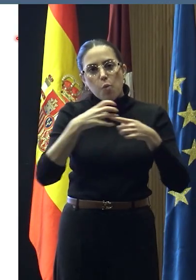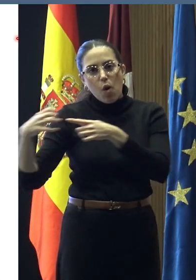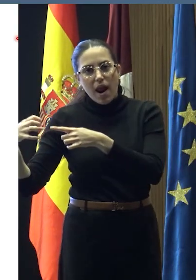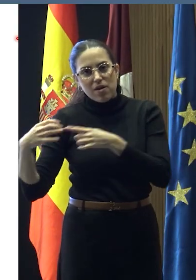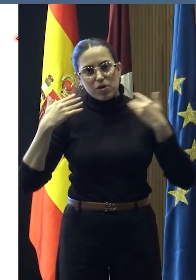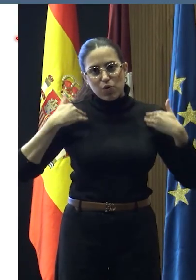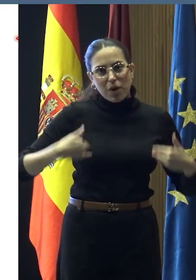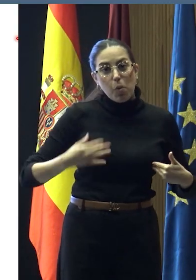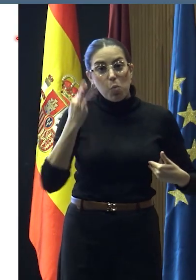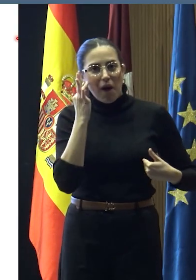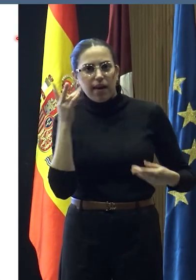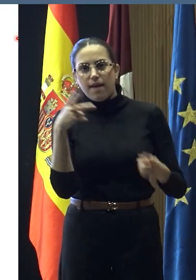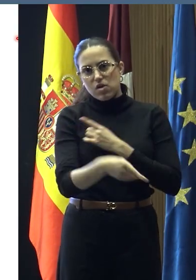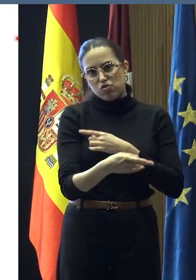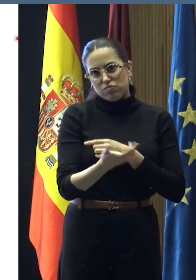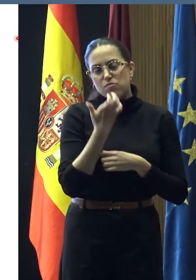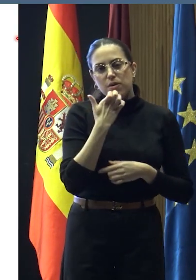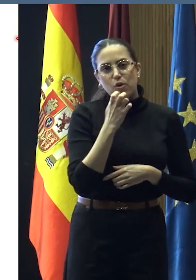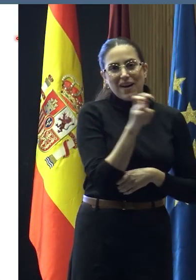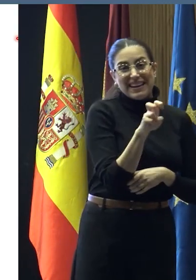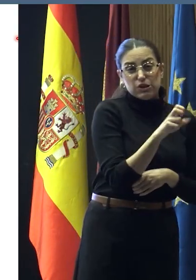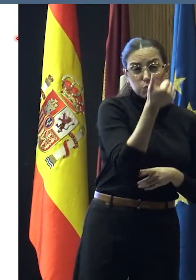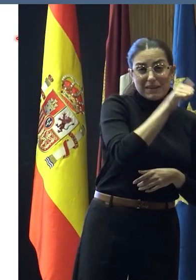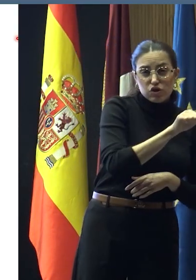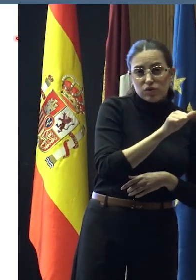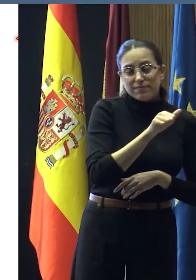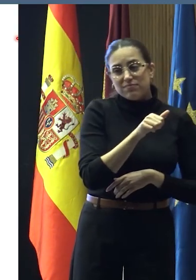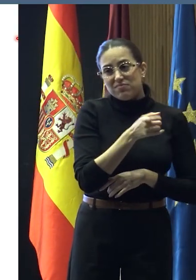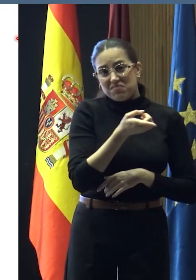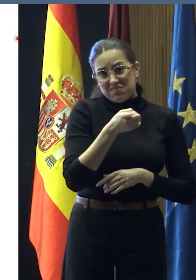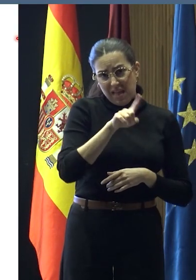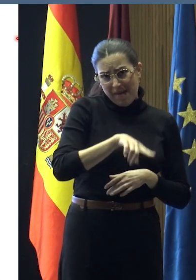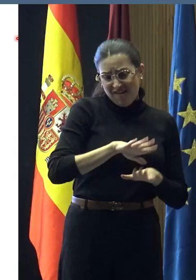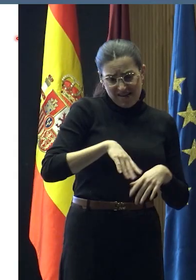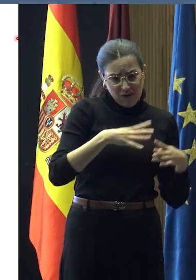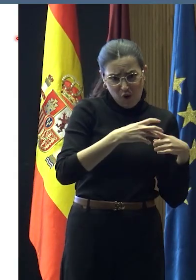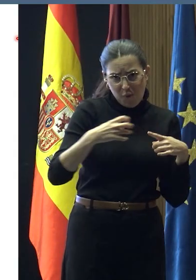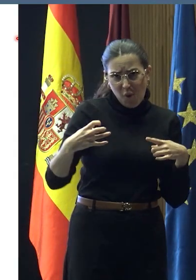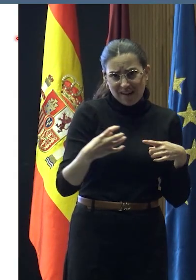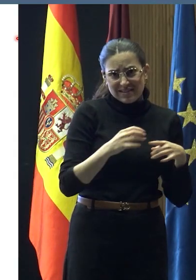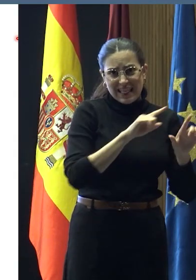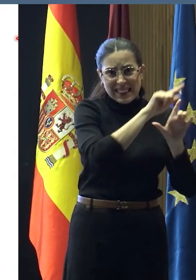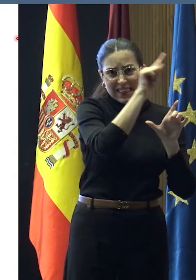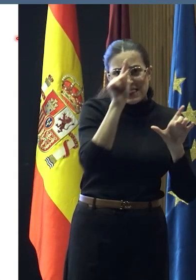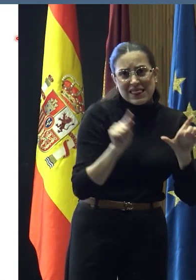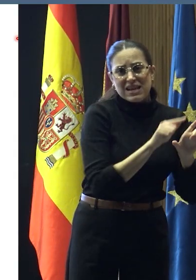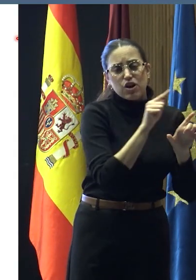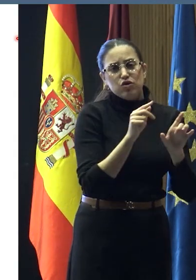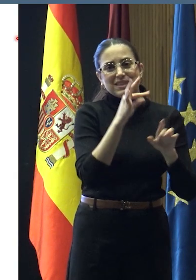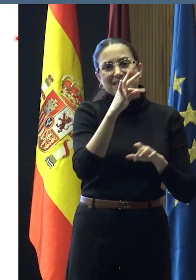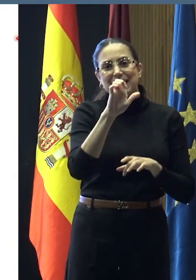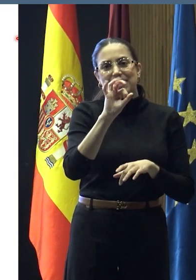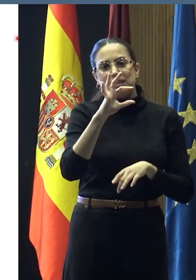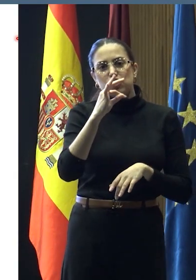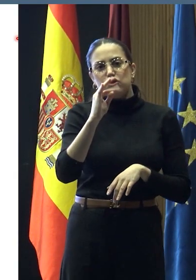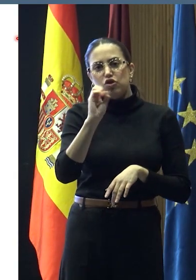mujer, cuando el ratón macho también tiene unos ciclos de la